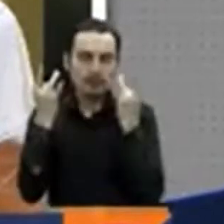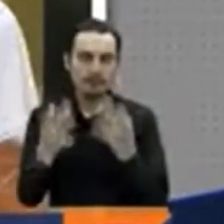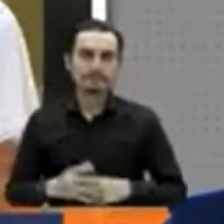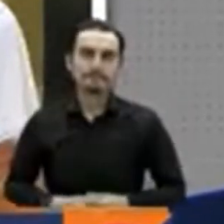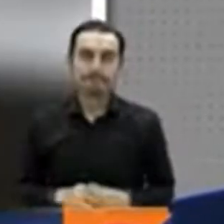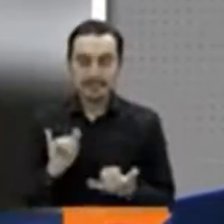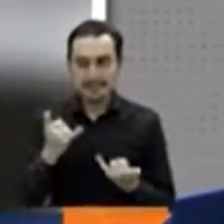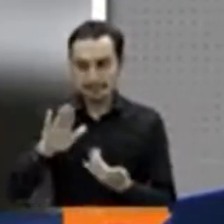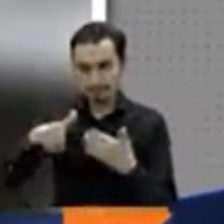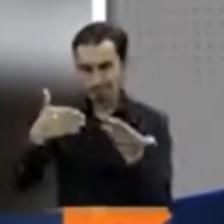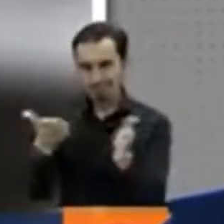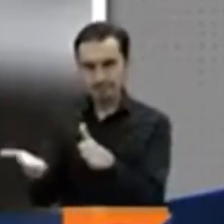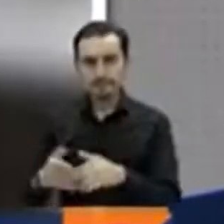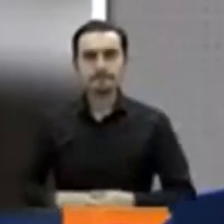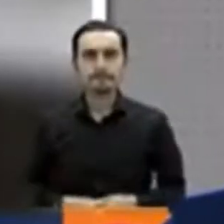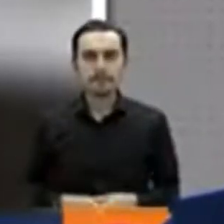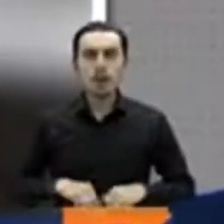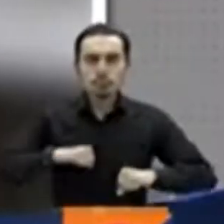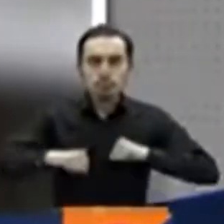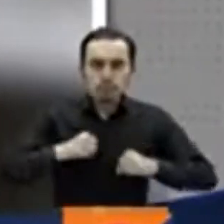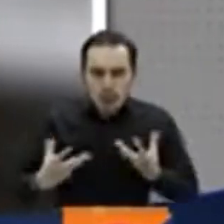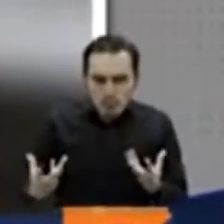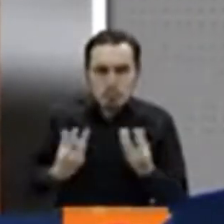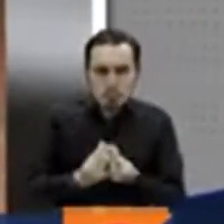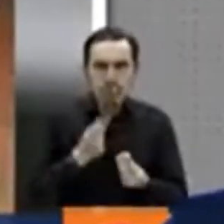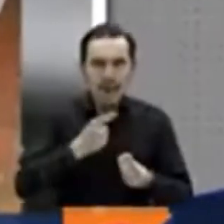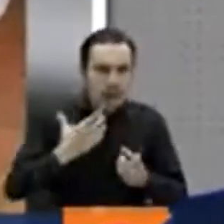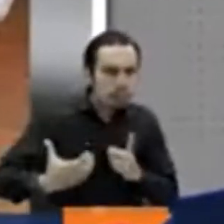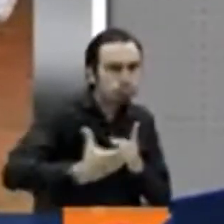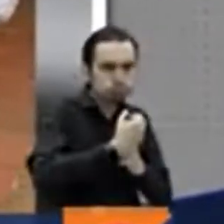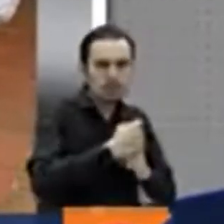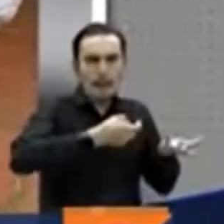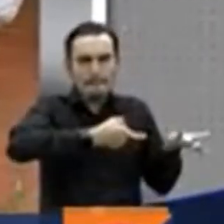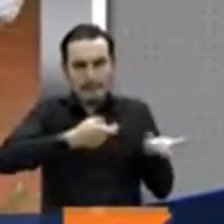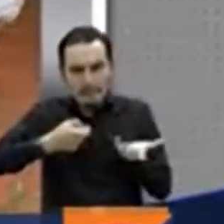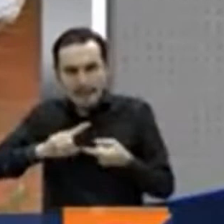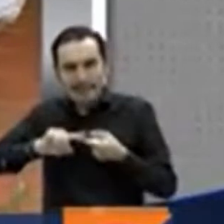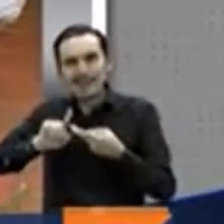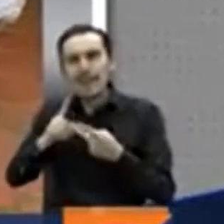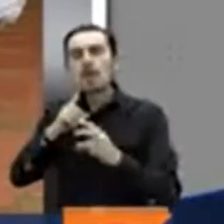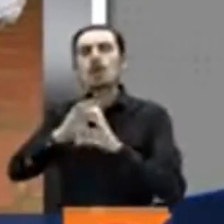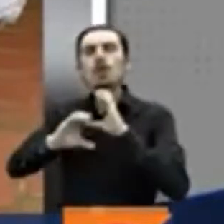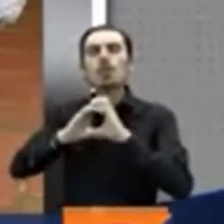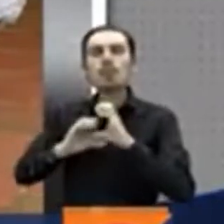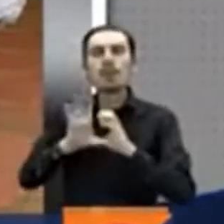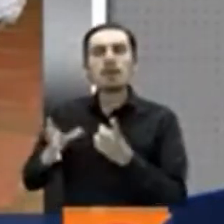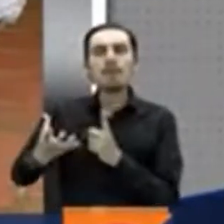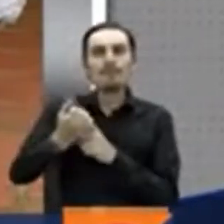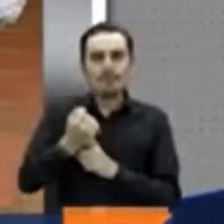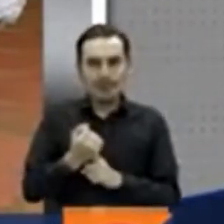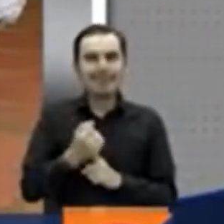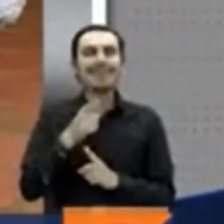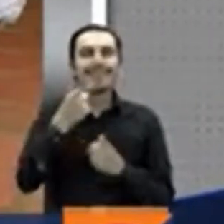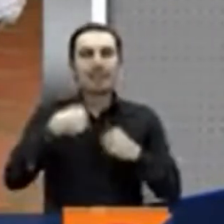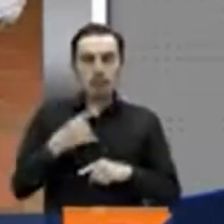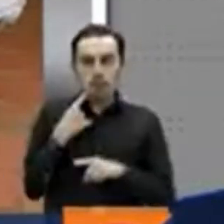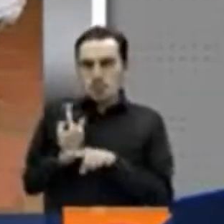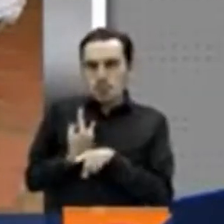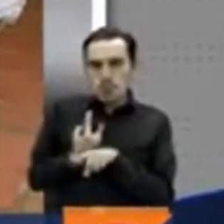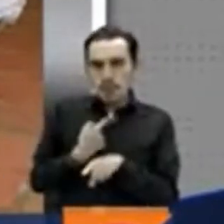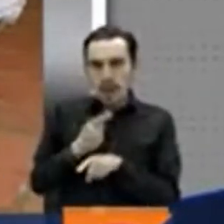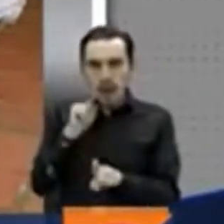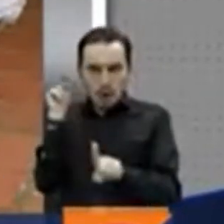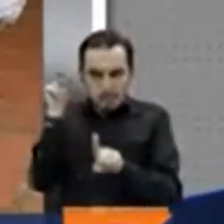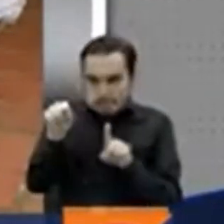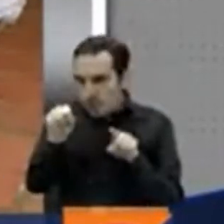El operativo militar fue incautado material de guerra y equipos de comunicación que al parecer eran usados para